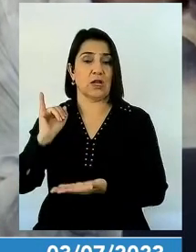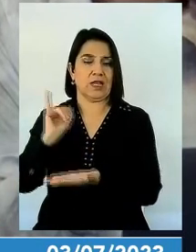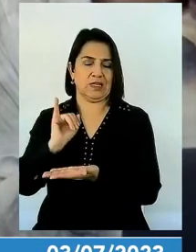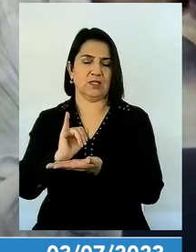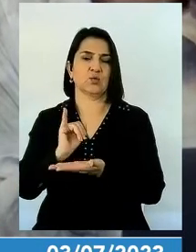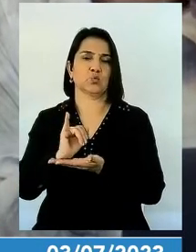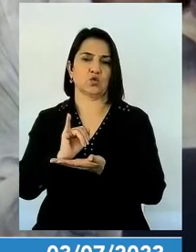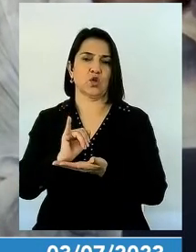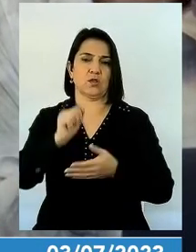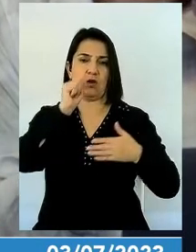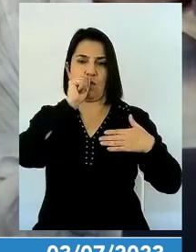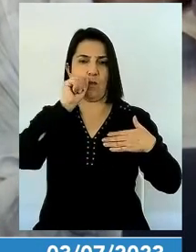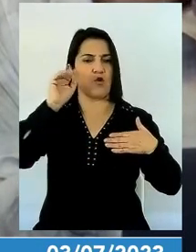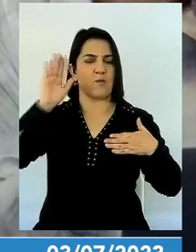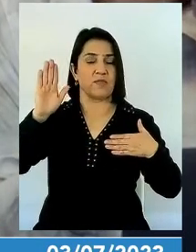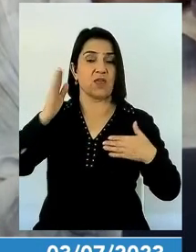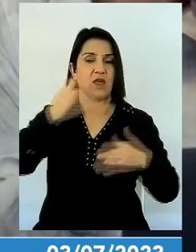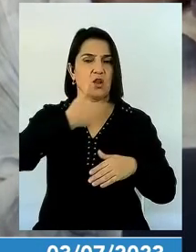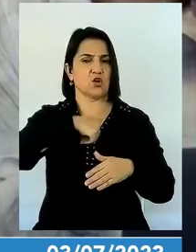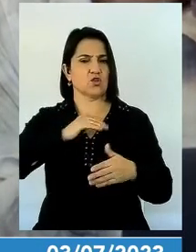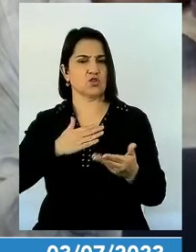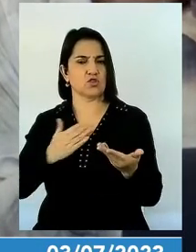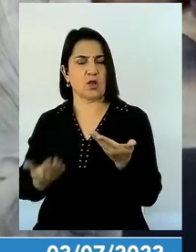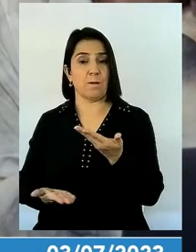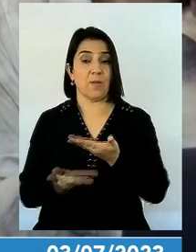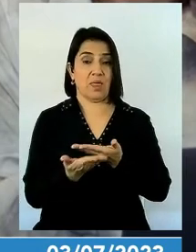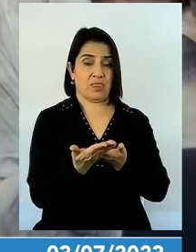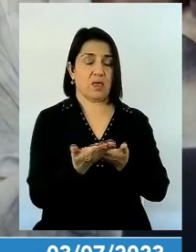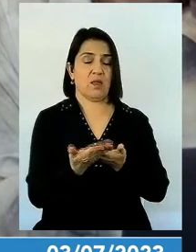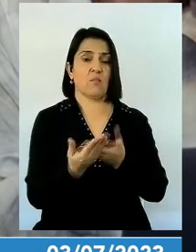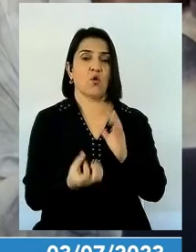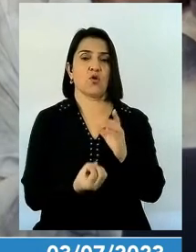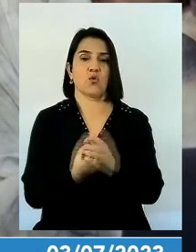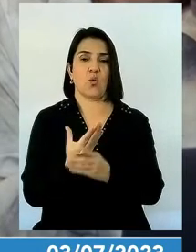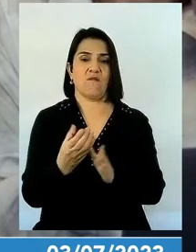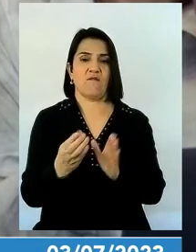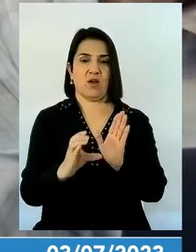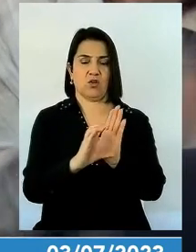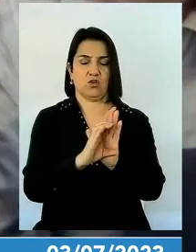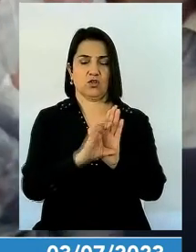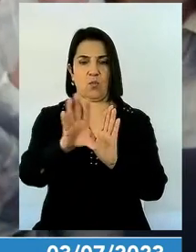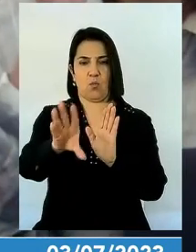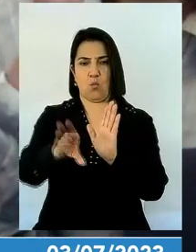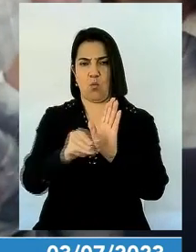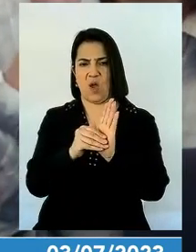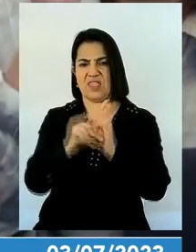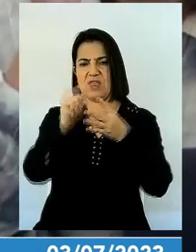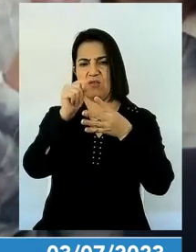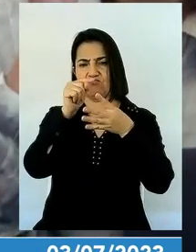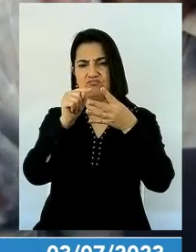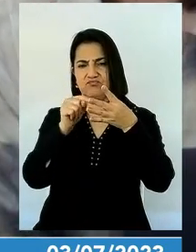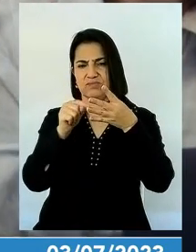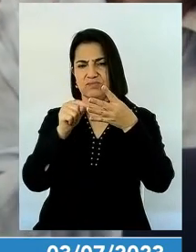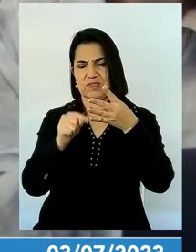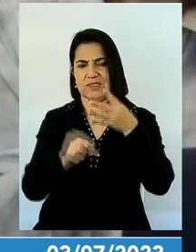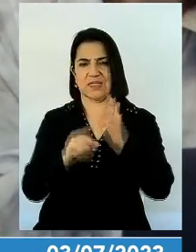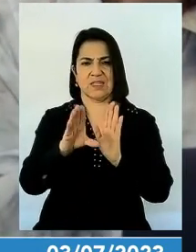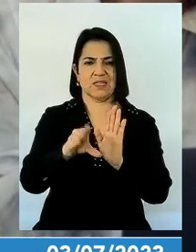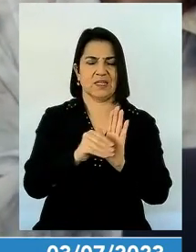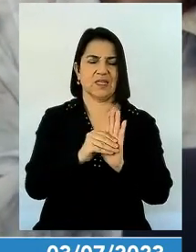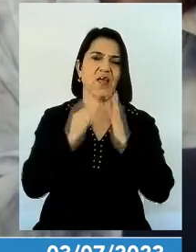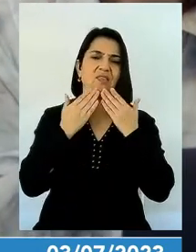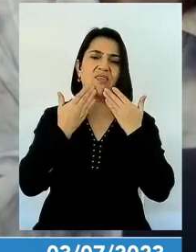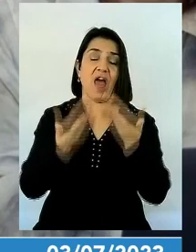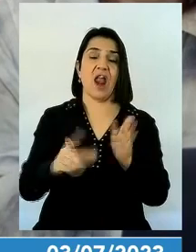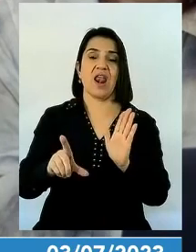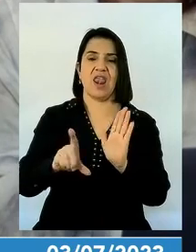abogamos porque la nueva constitución refleje estos principios y pueda brindar un marco legal sólido para la preservación